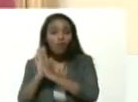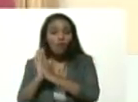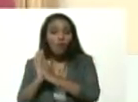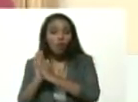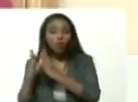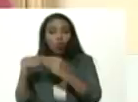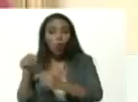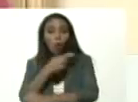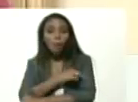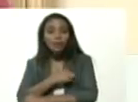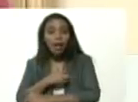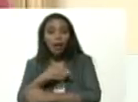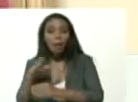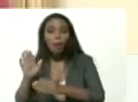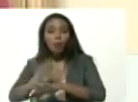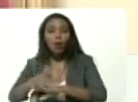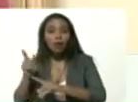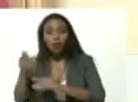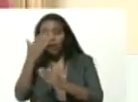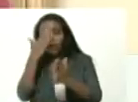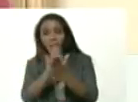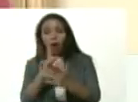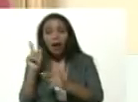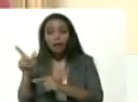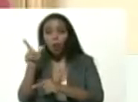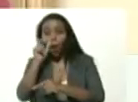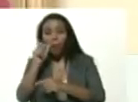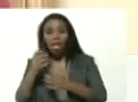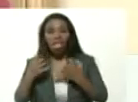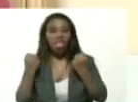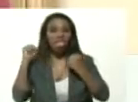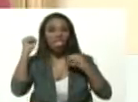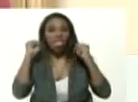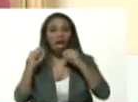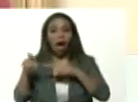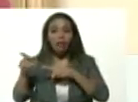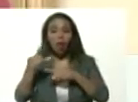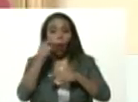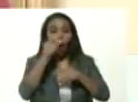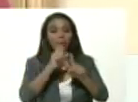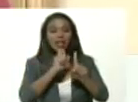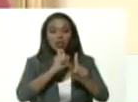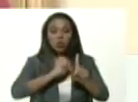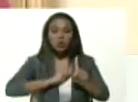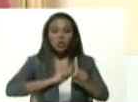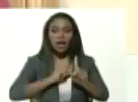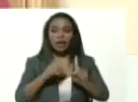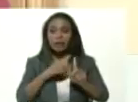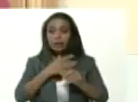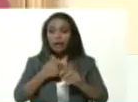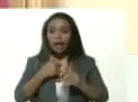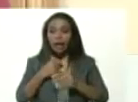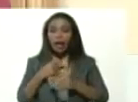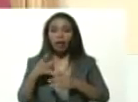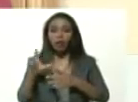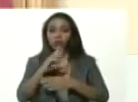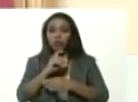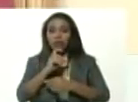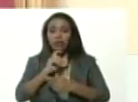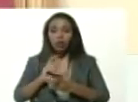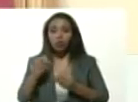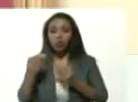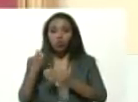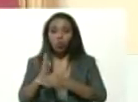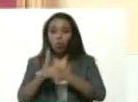hospitales. Mira que estamos enfrentando a unos energúmenos terroristas que andan por ahí cazando güires y viendo por dónde se meten.